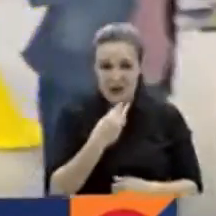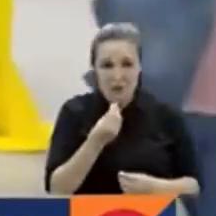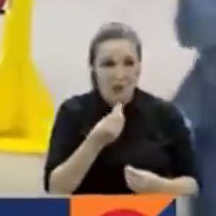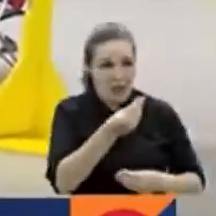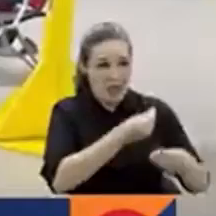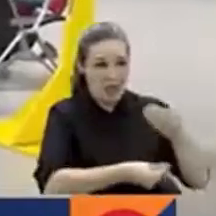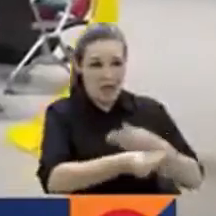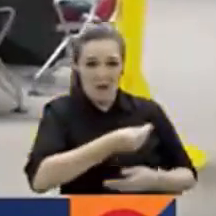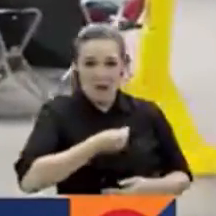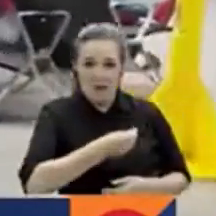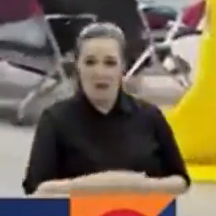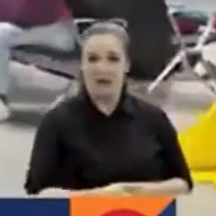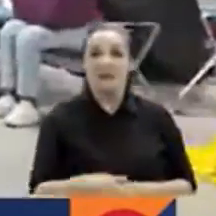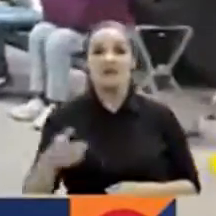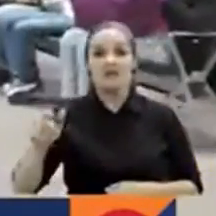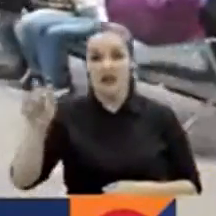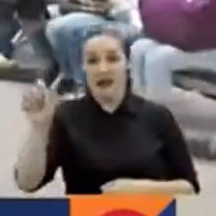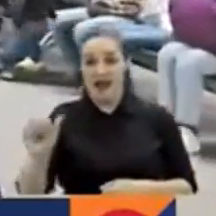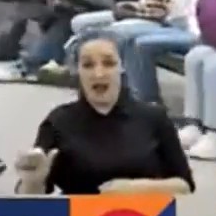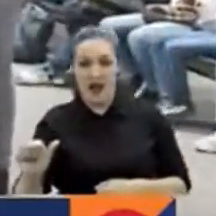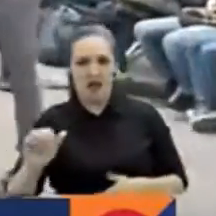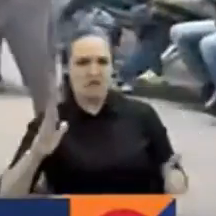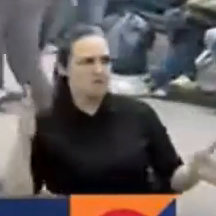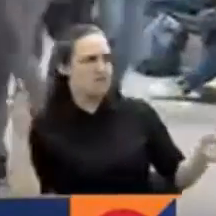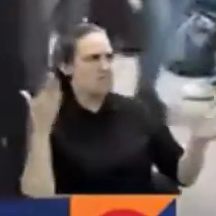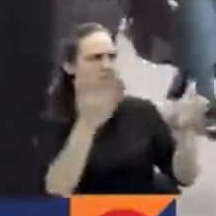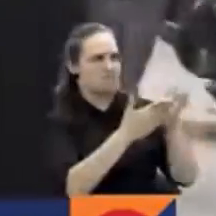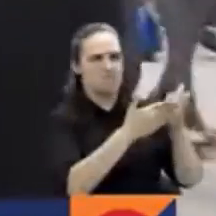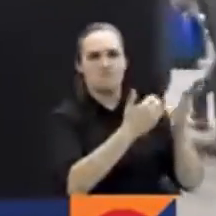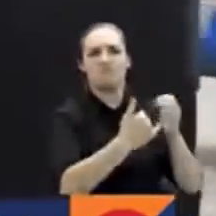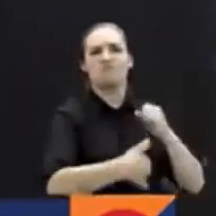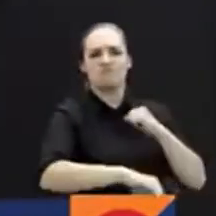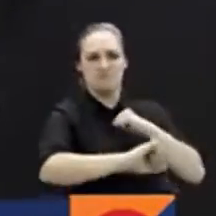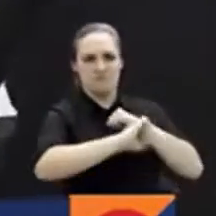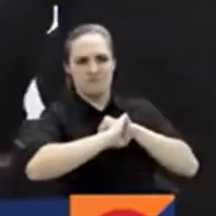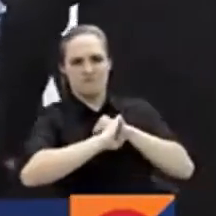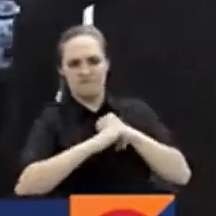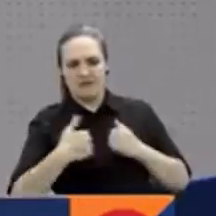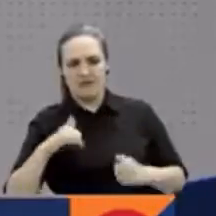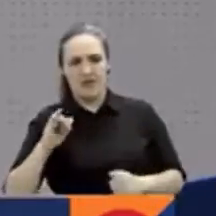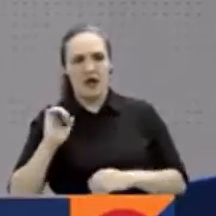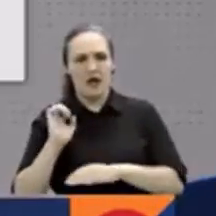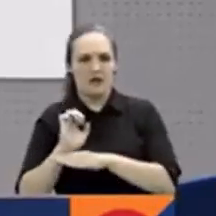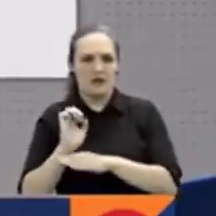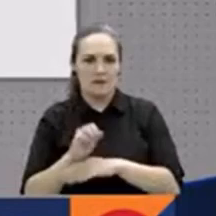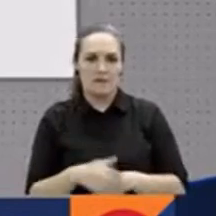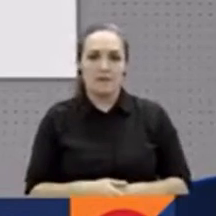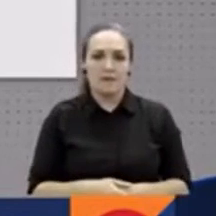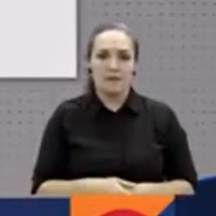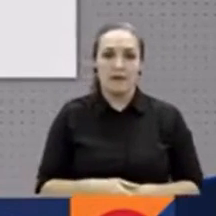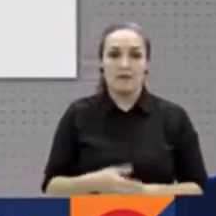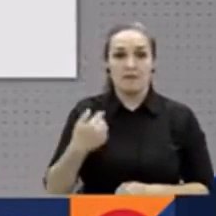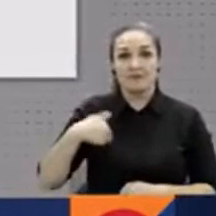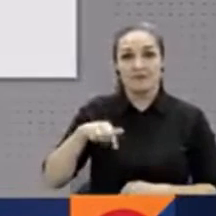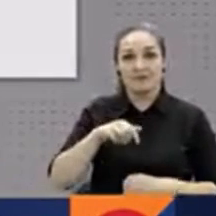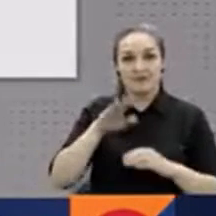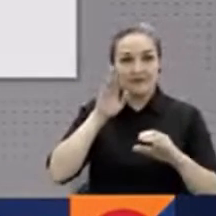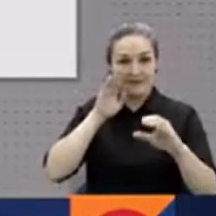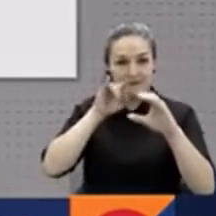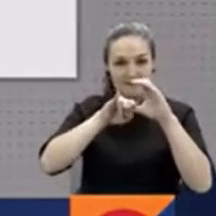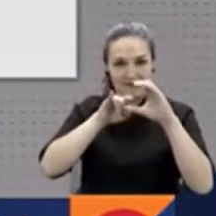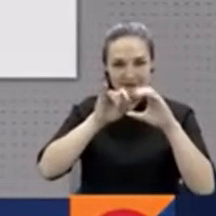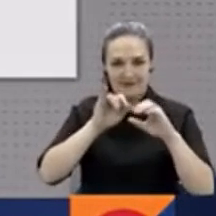La pasajera logró que la Superintendencia de Industria y Comercio la respaldara en su reclamo ante Vivaer. La SIC le ordenó a Vivaer la